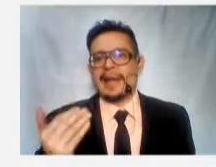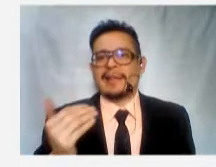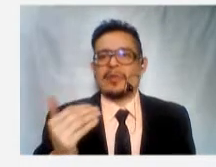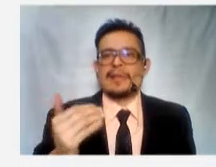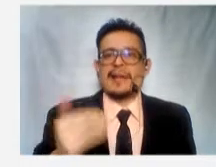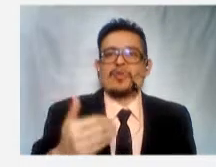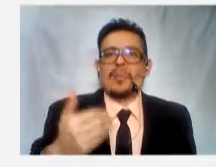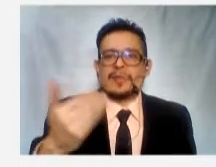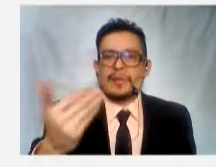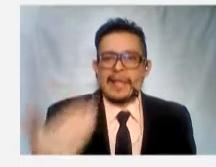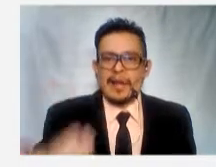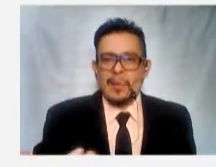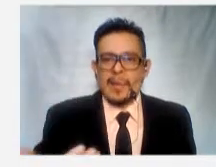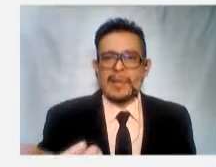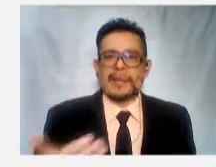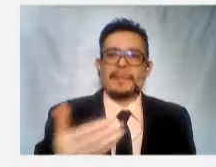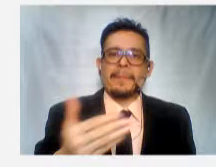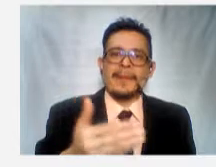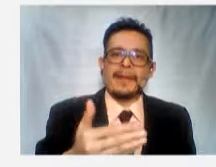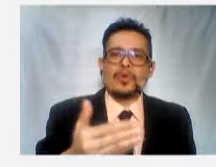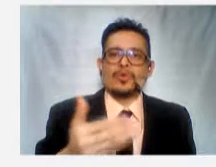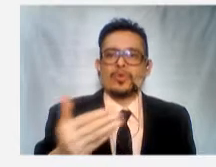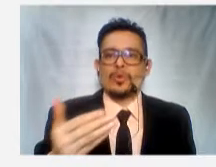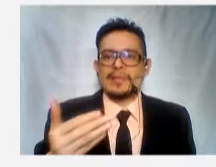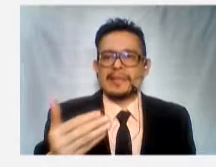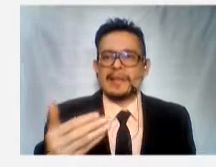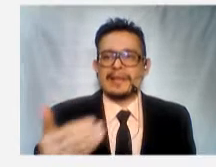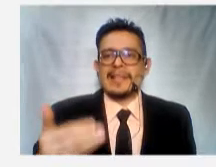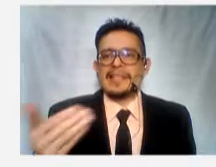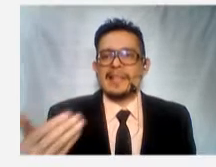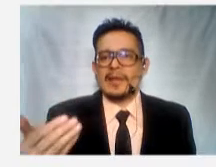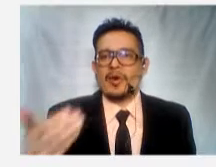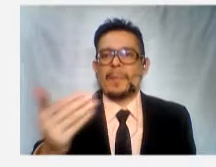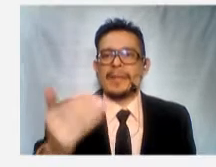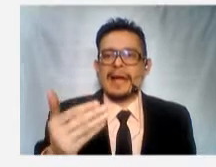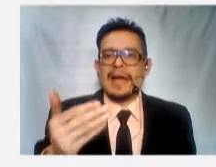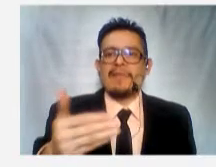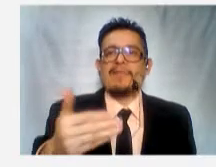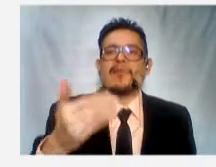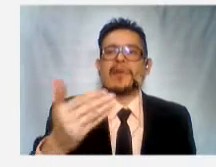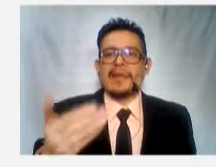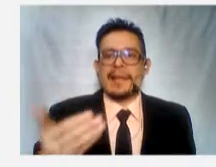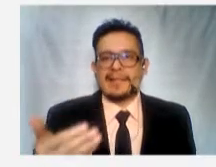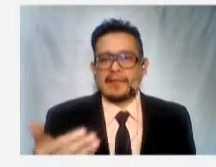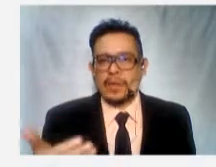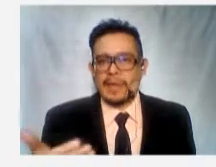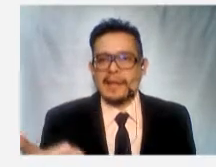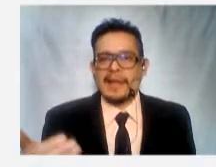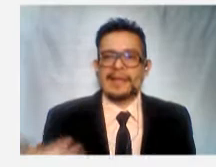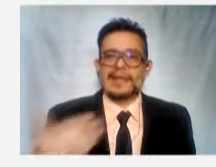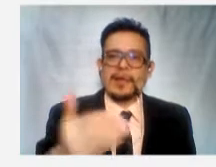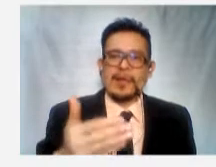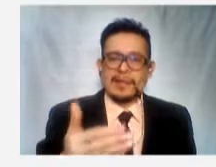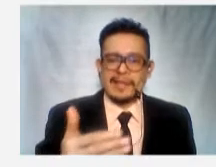saber hasta dónde llega su posibilidad como madres padres o tutores de decidir opinar e influir en la sexualidad